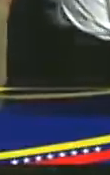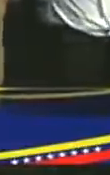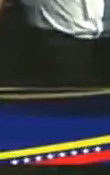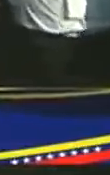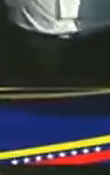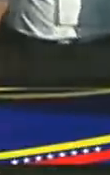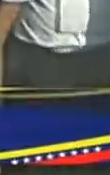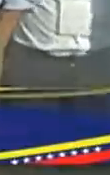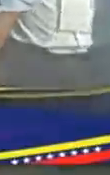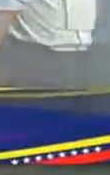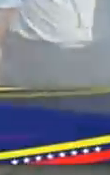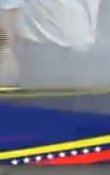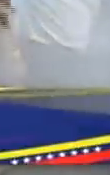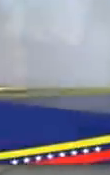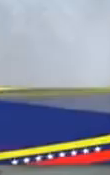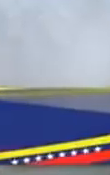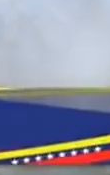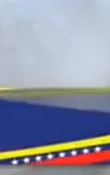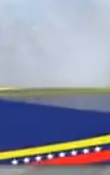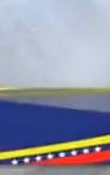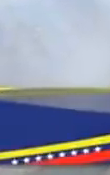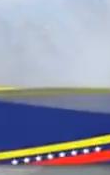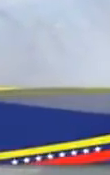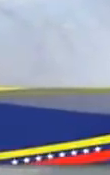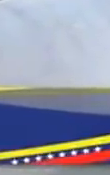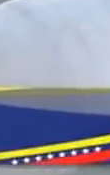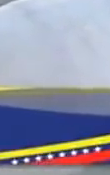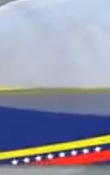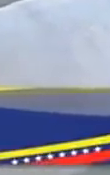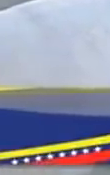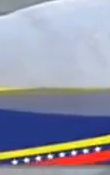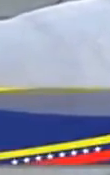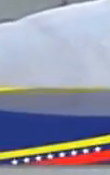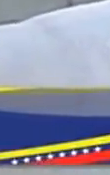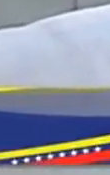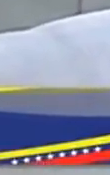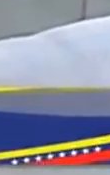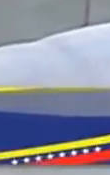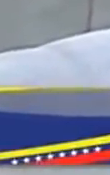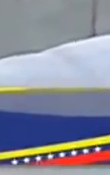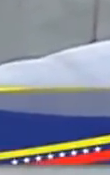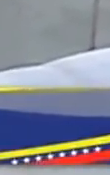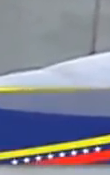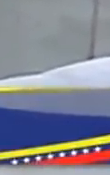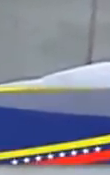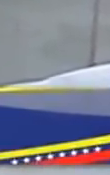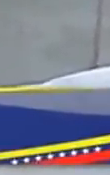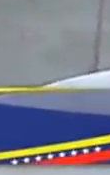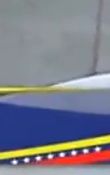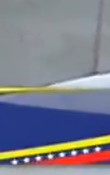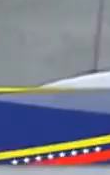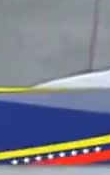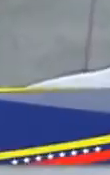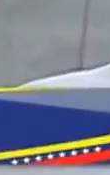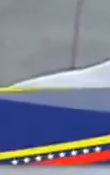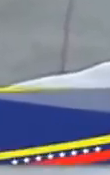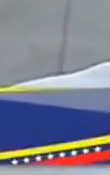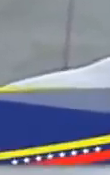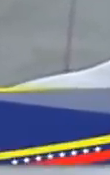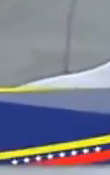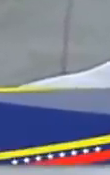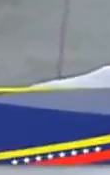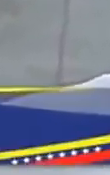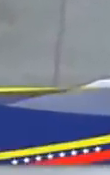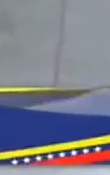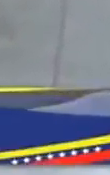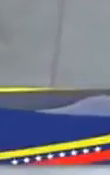presidente, aparte de los productores, le decía que tenemos toda la cadena de producción, tenemos a los emprendedores, tenemos el sector industrial, el sector